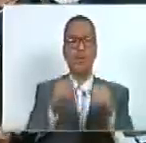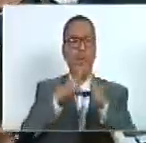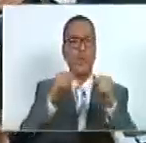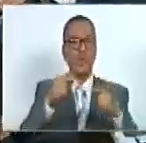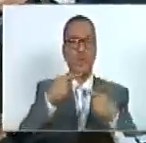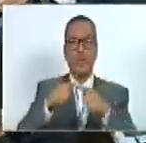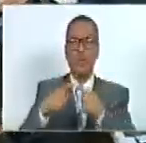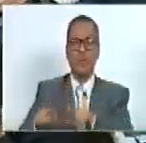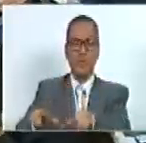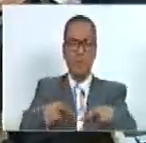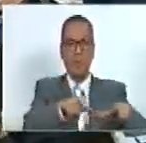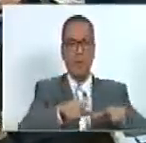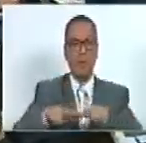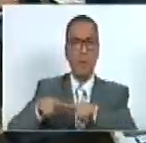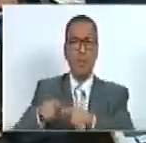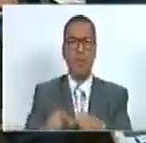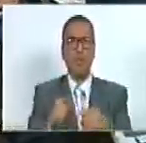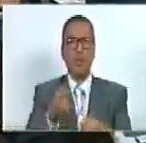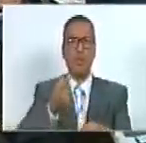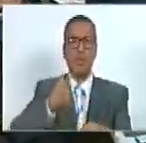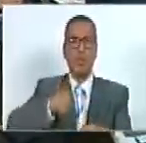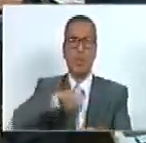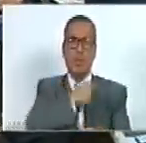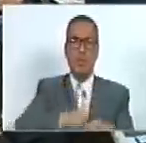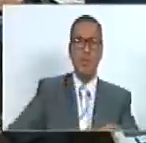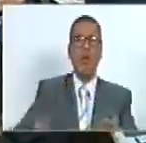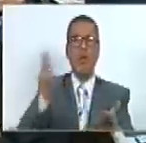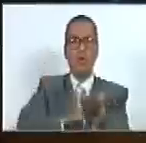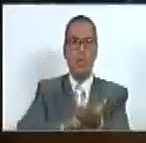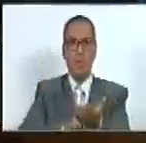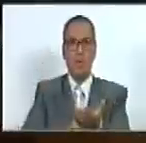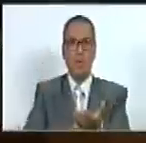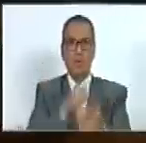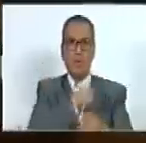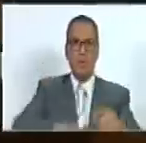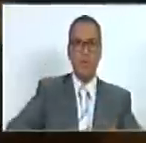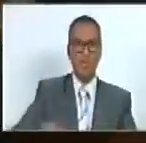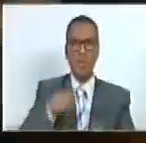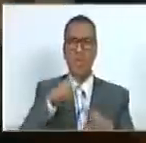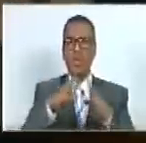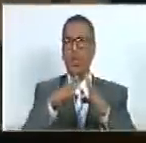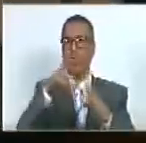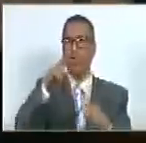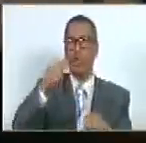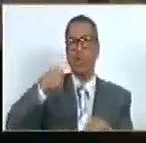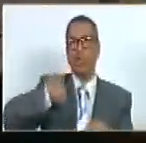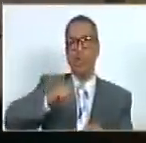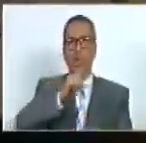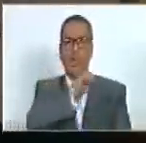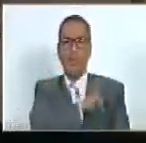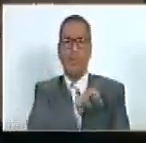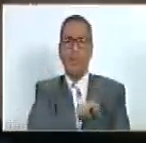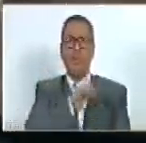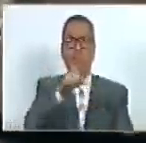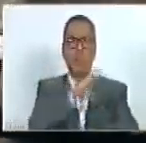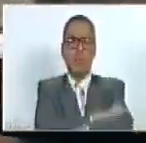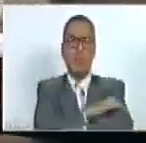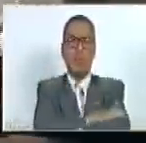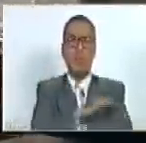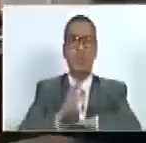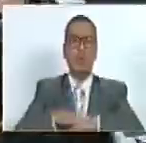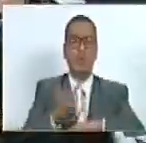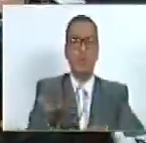en todas partes, para que el presidente sea reelecto. No le tenemos miedo a esta oposición,